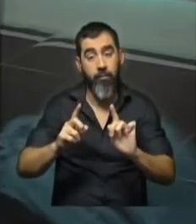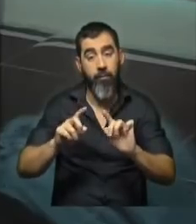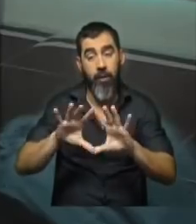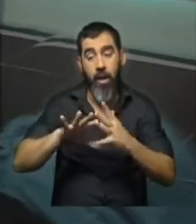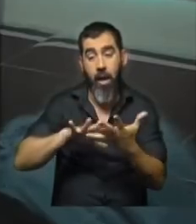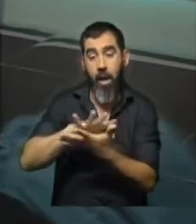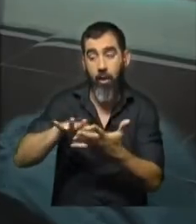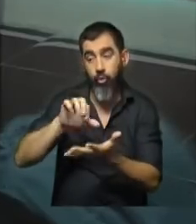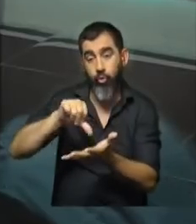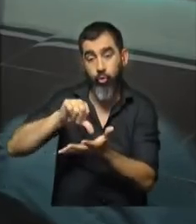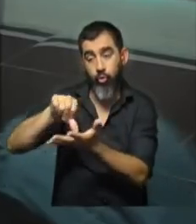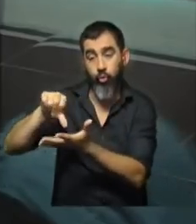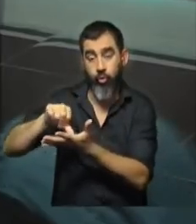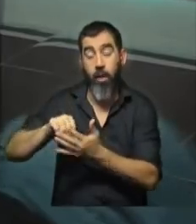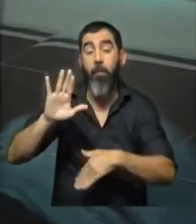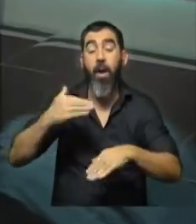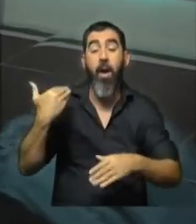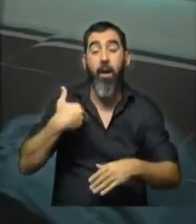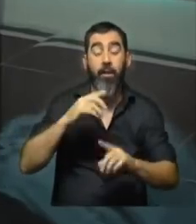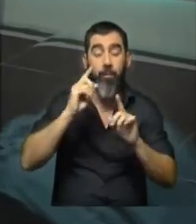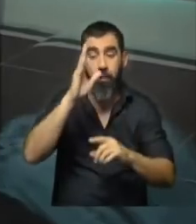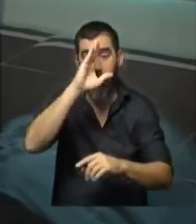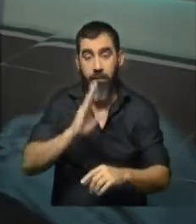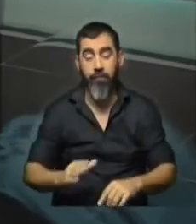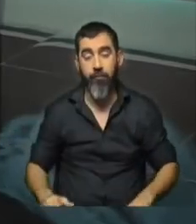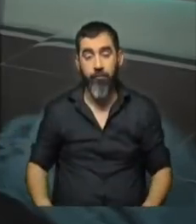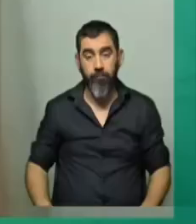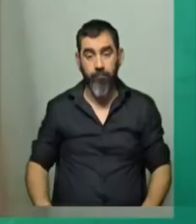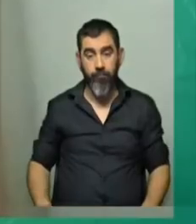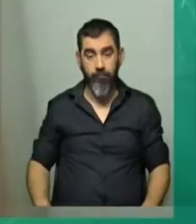regional, particularmente de Argentina y también de Brasil.